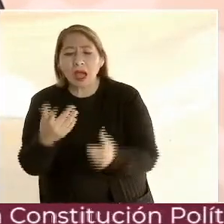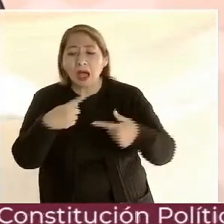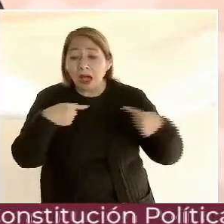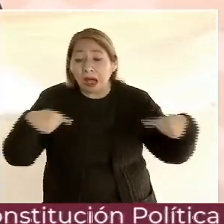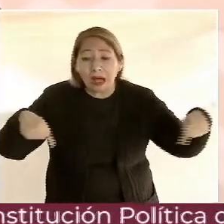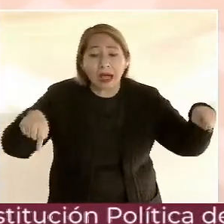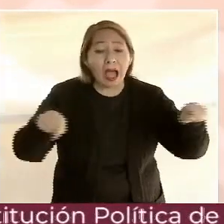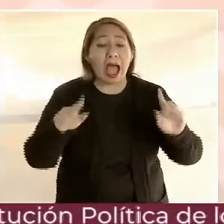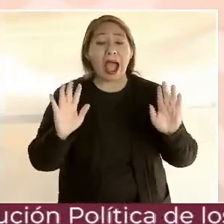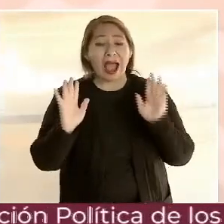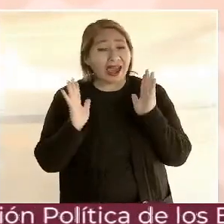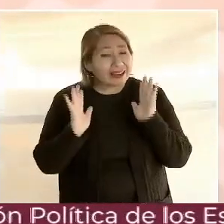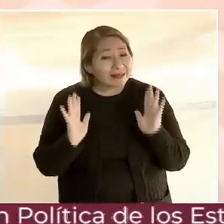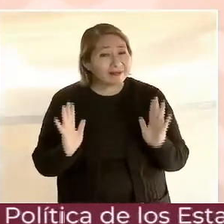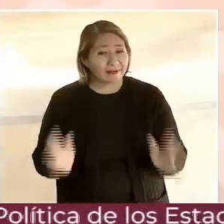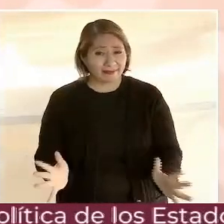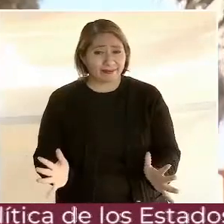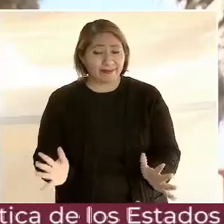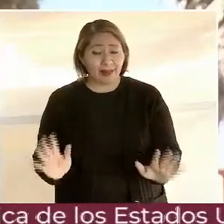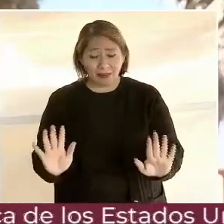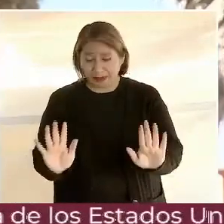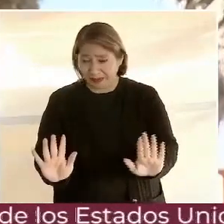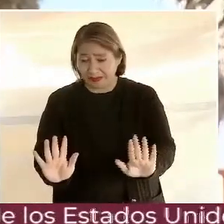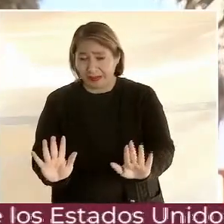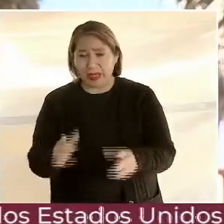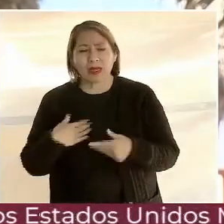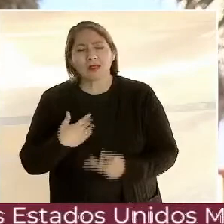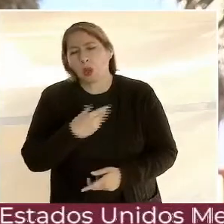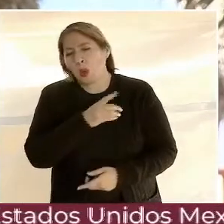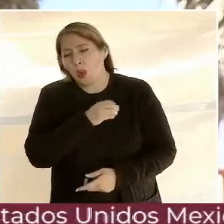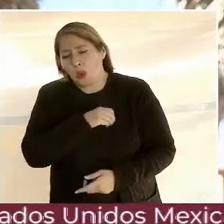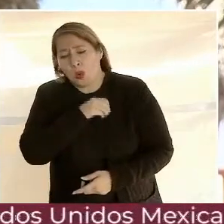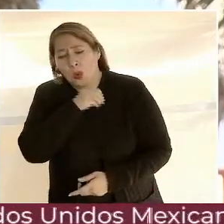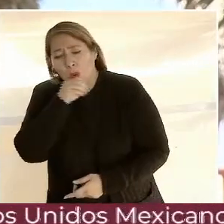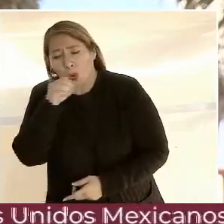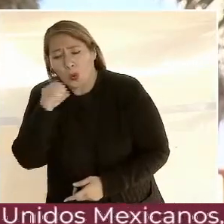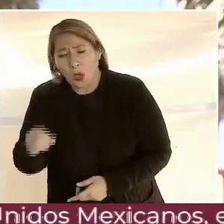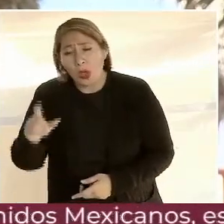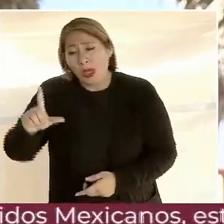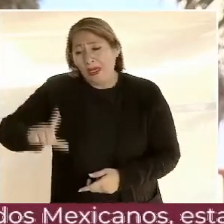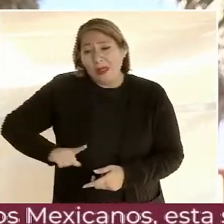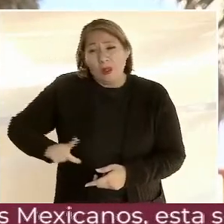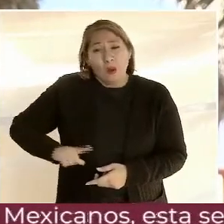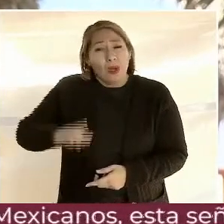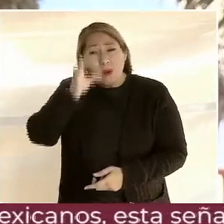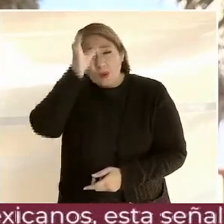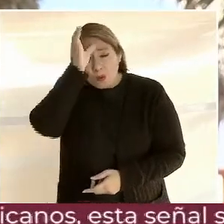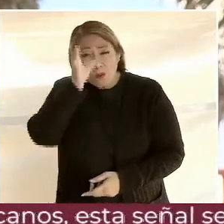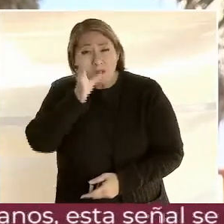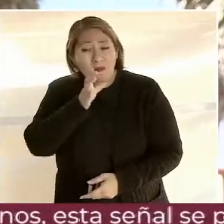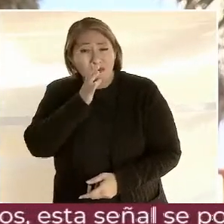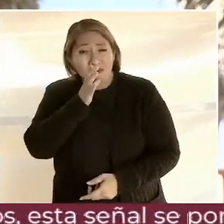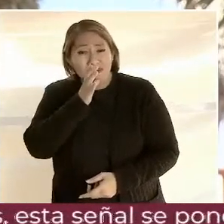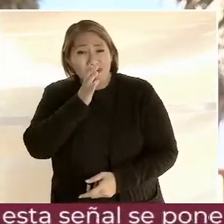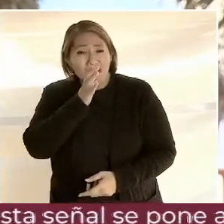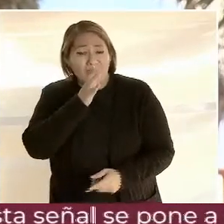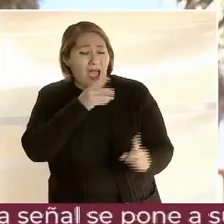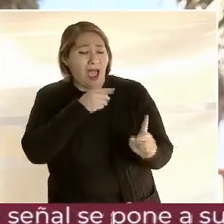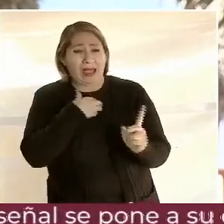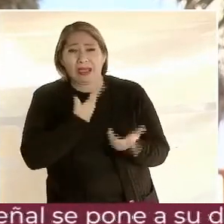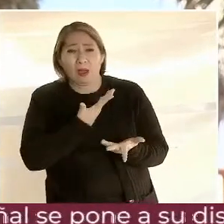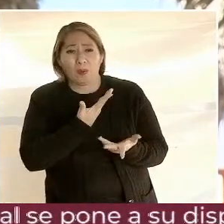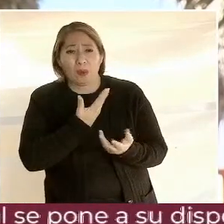obligación ineludible del gobierno coahuilense